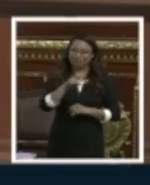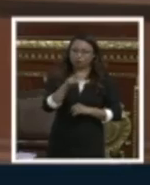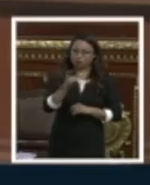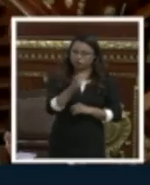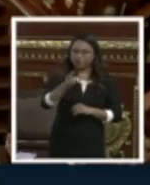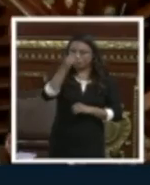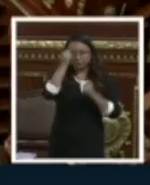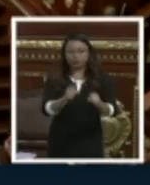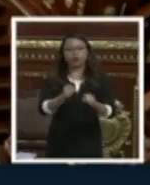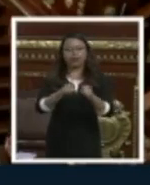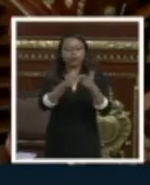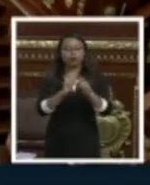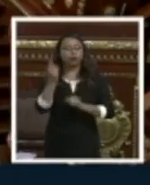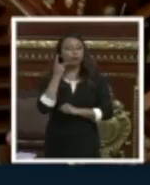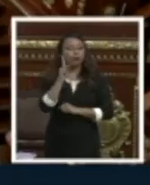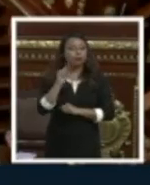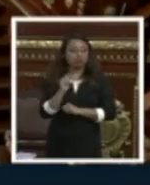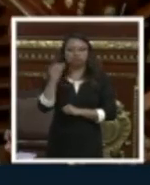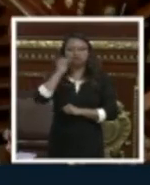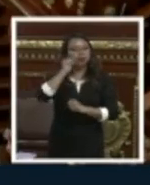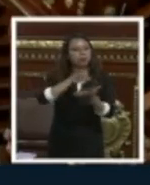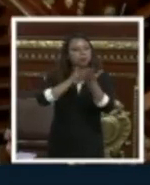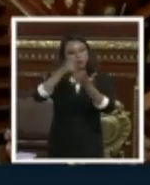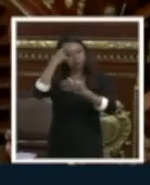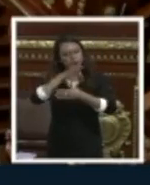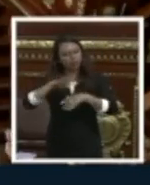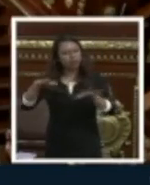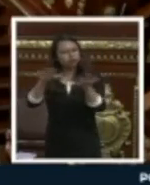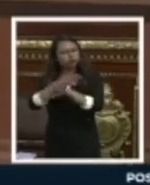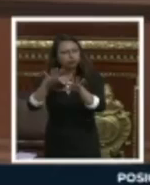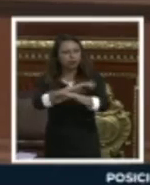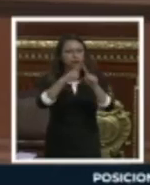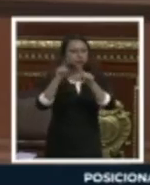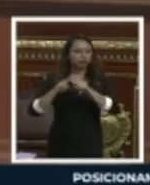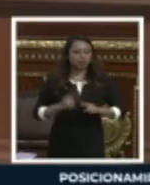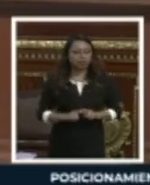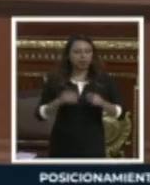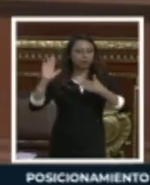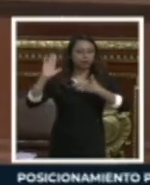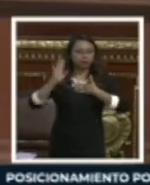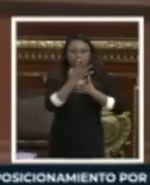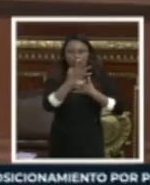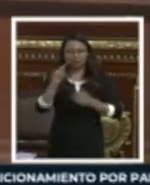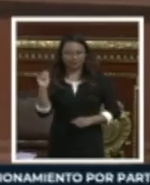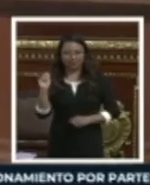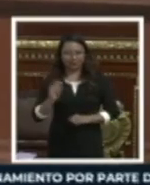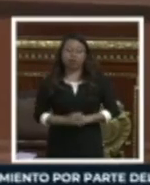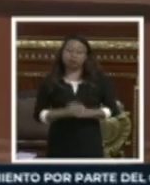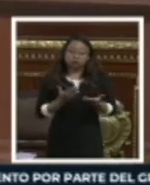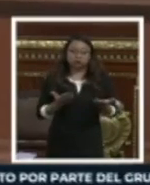el Partido del Trabajo, para consolidar los cambios de raíz que ha prometido la Cuarta Transformación y que ha